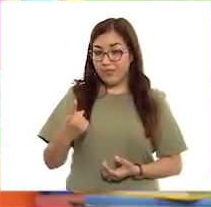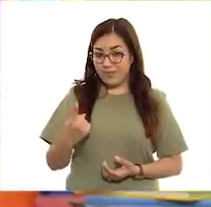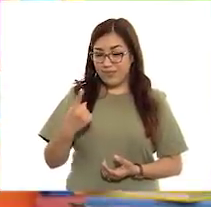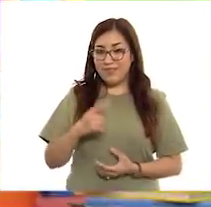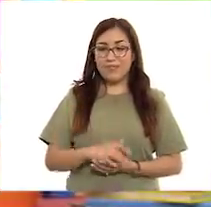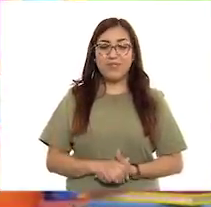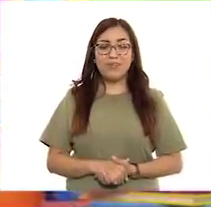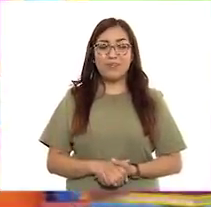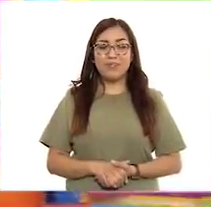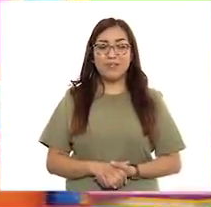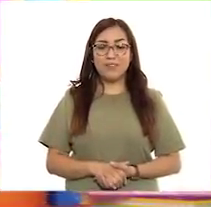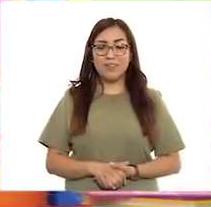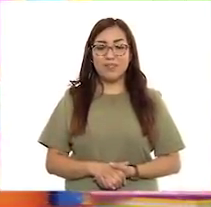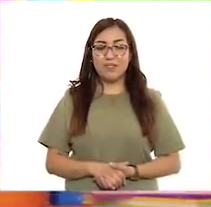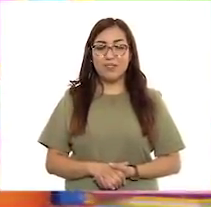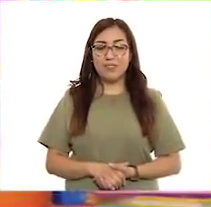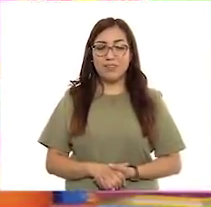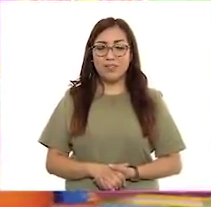una,